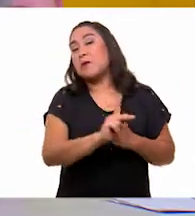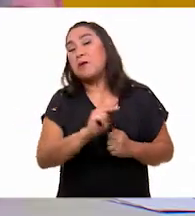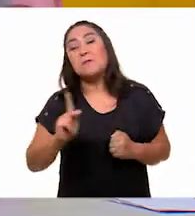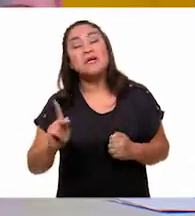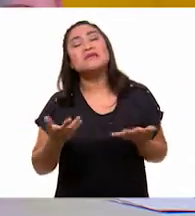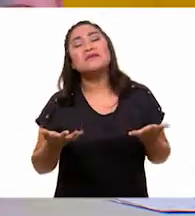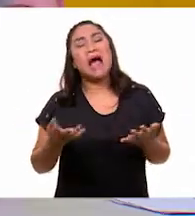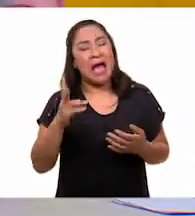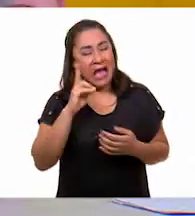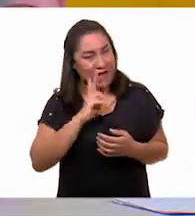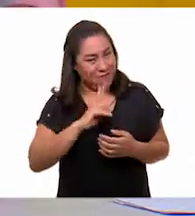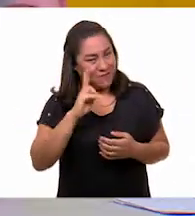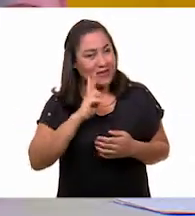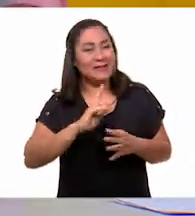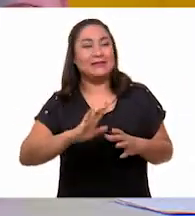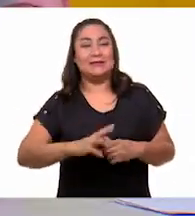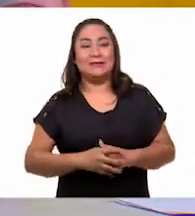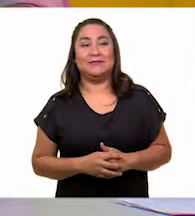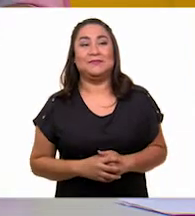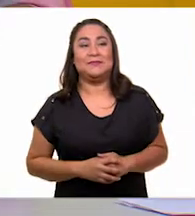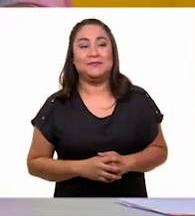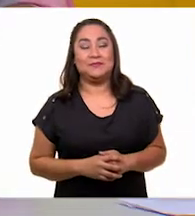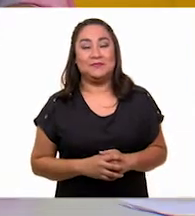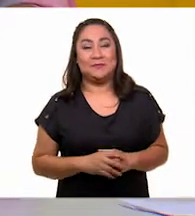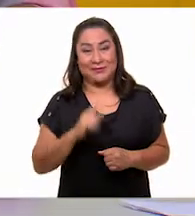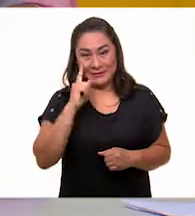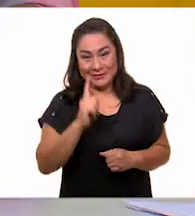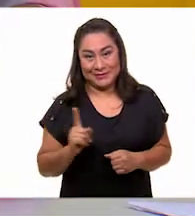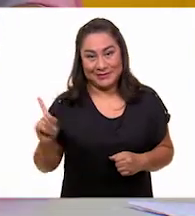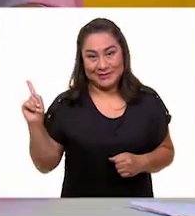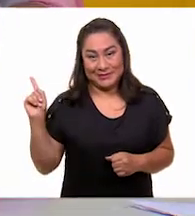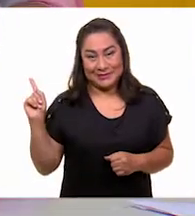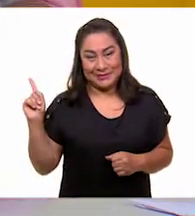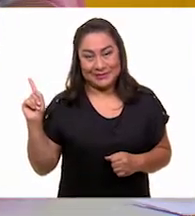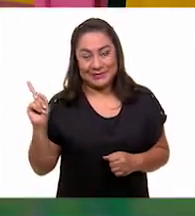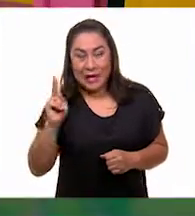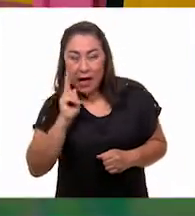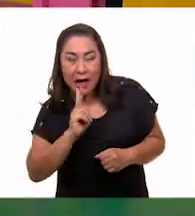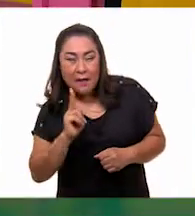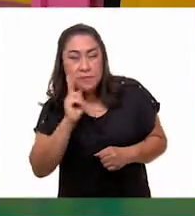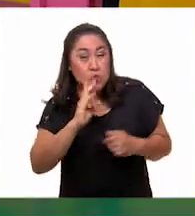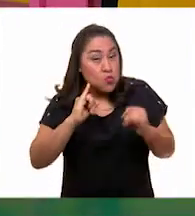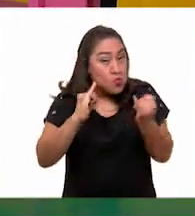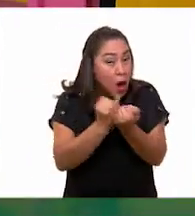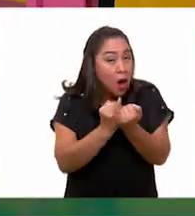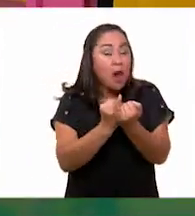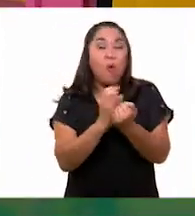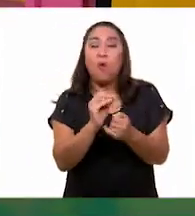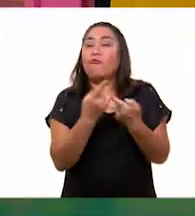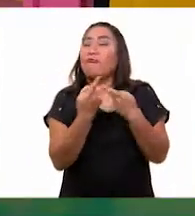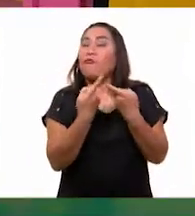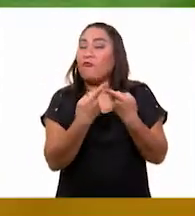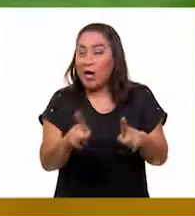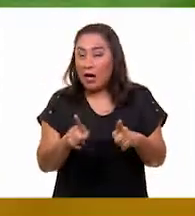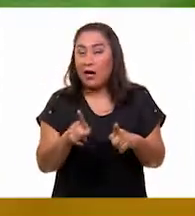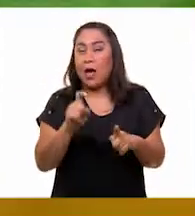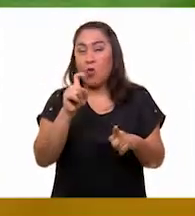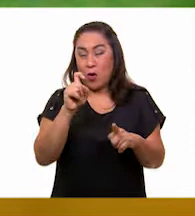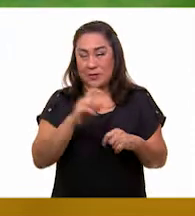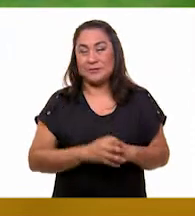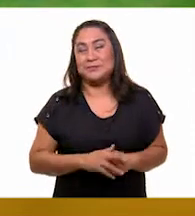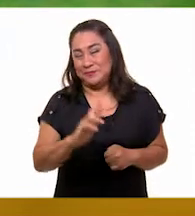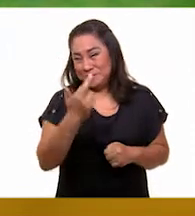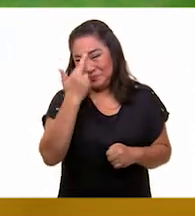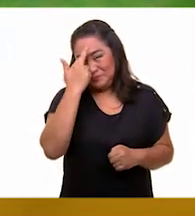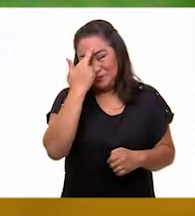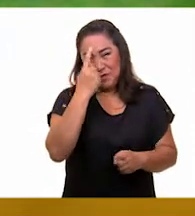Veamos. Vamos a pasar todo el líquido a la botella. Ajá. Y recuerden que la botella, la que habíamos